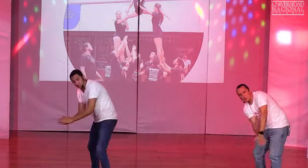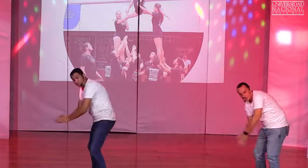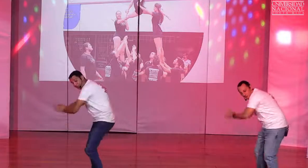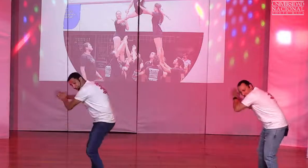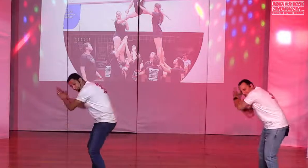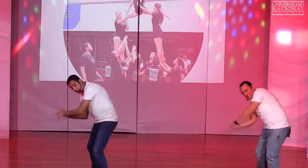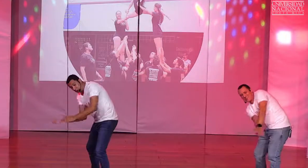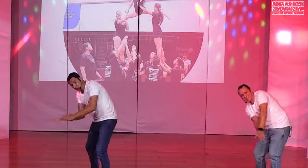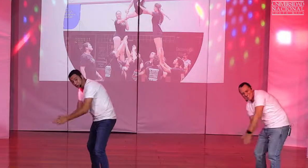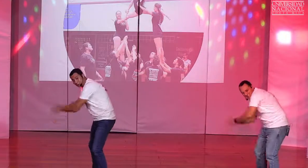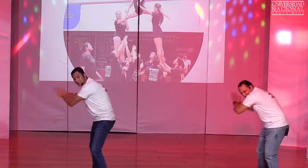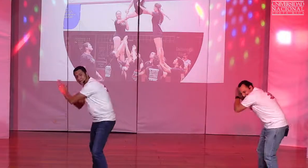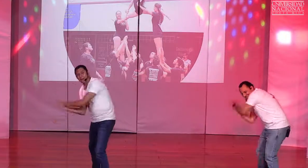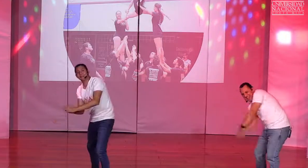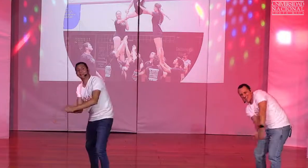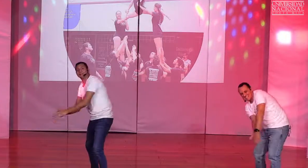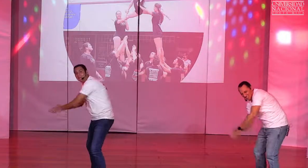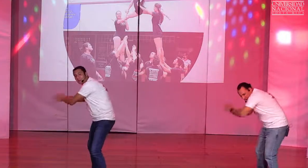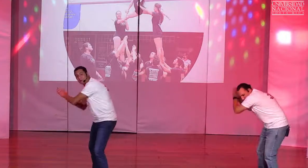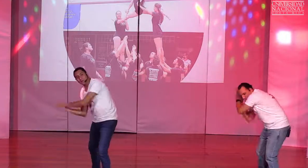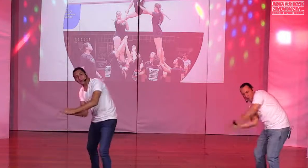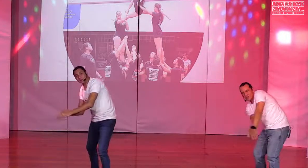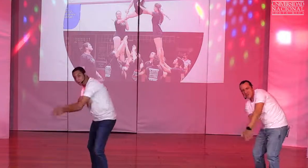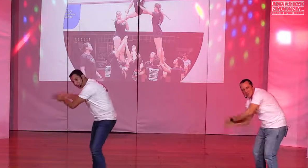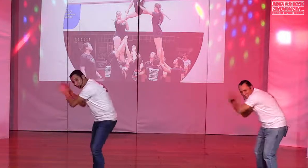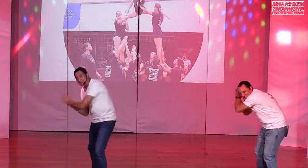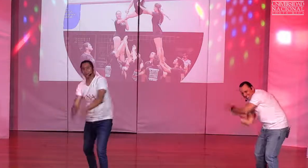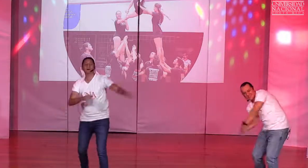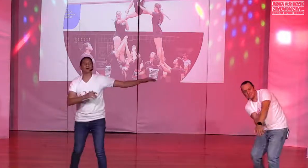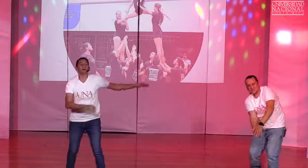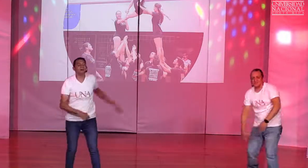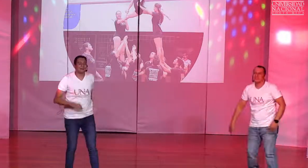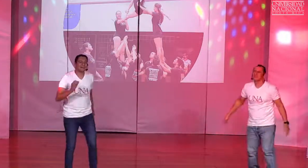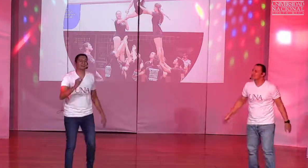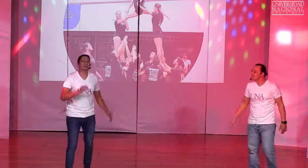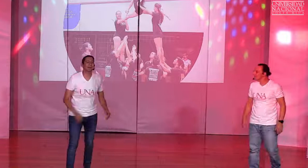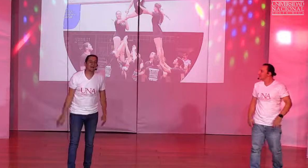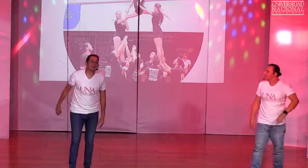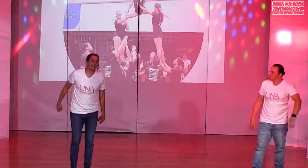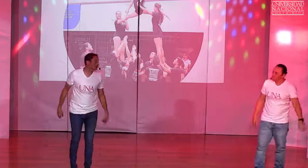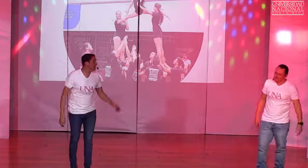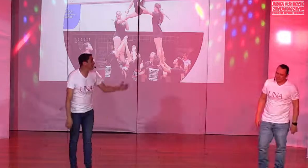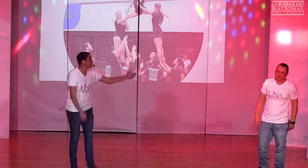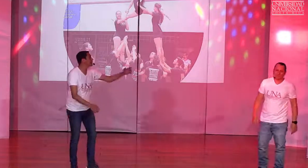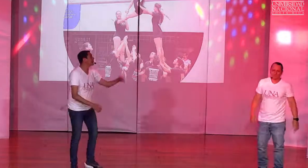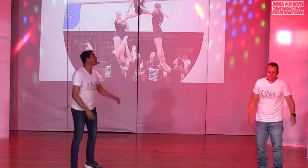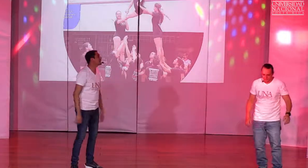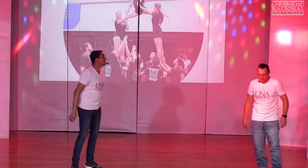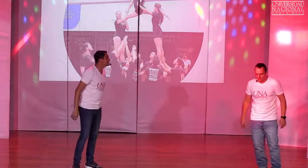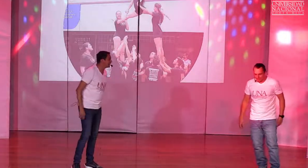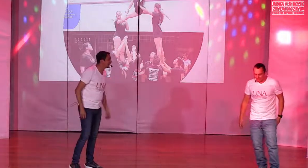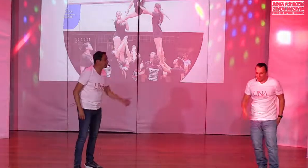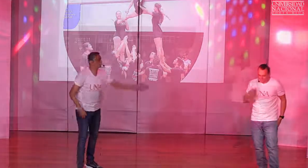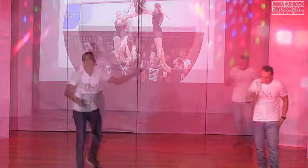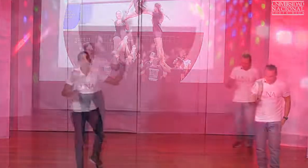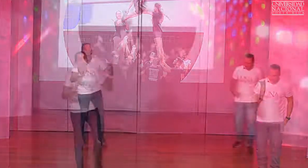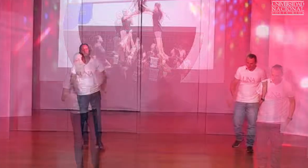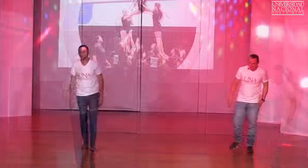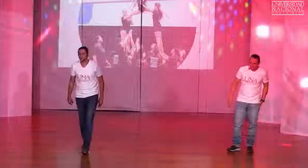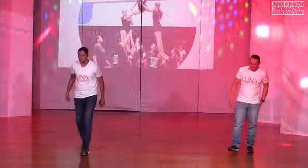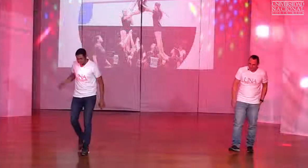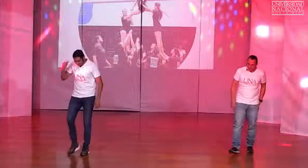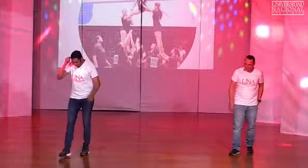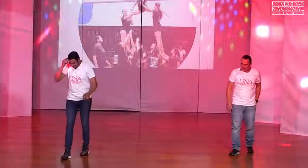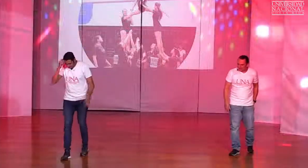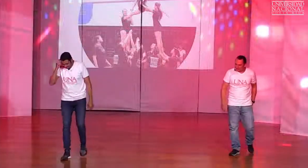Uno, uno, dos, tres, cuatro, cinco. Dice la historia que al siguiente día ese mismo hombre se levanta. ¿Y qué es lo que hace